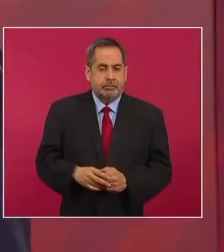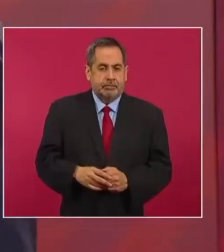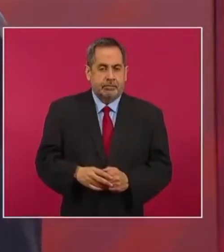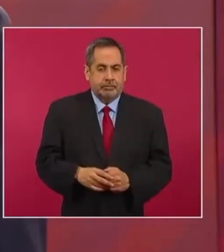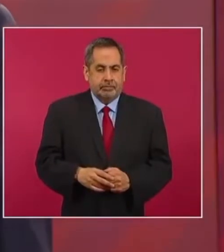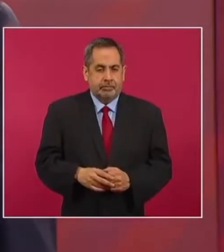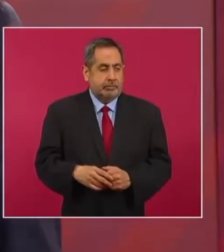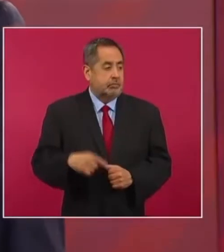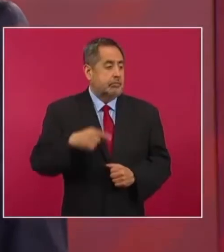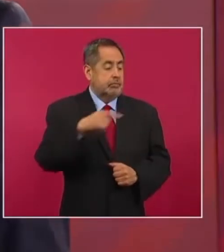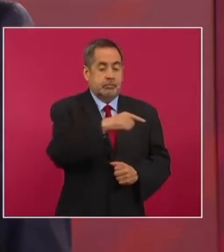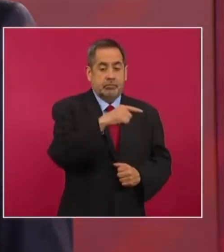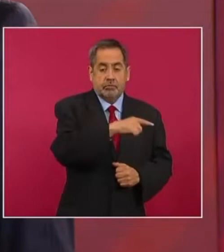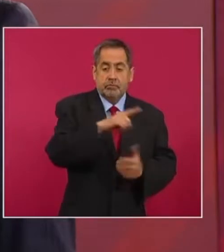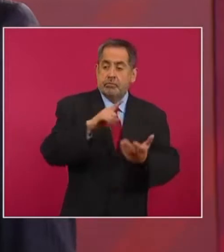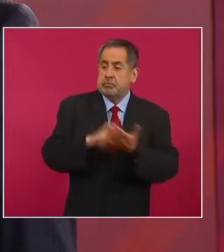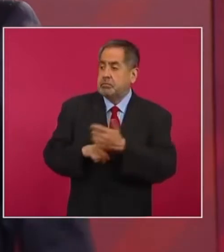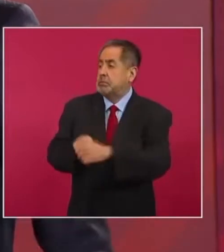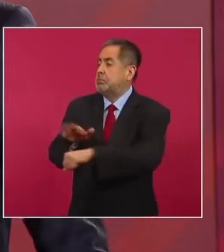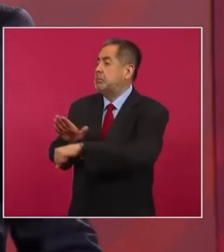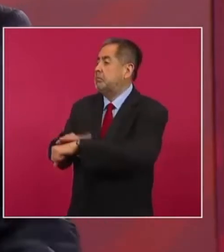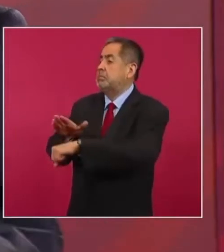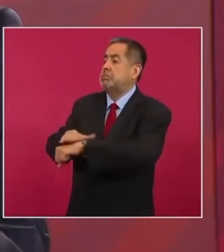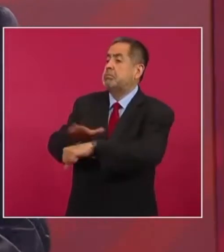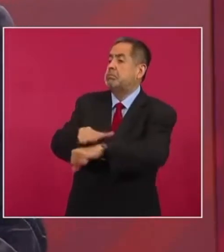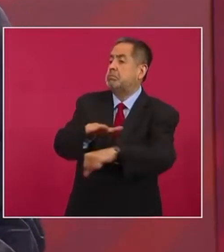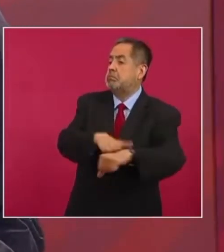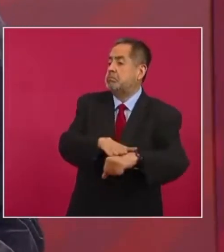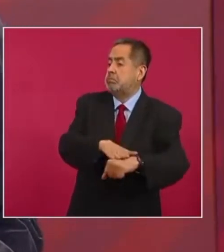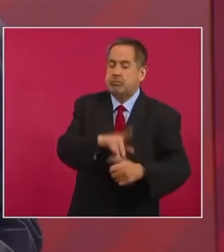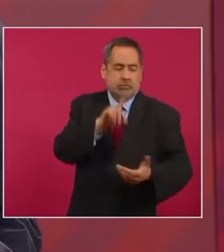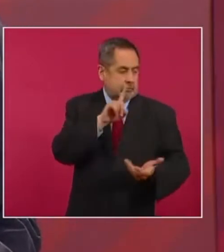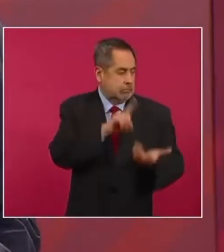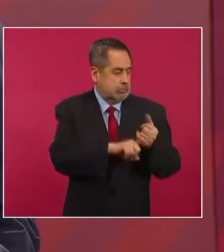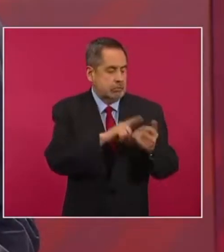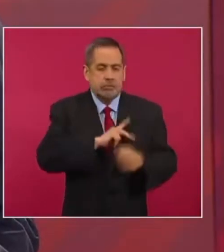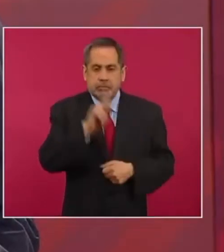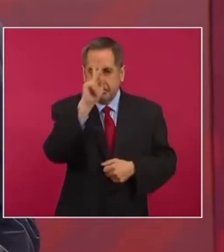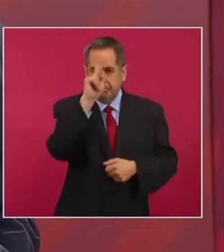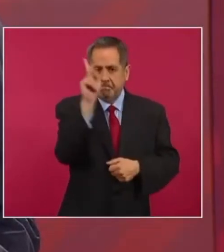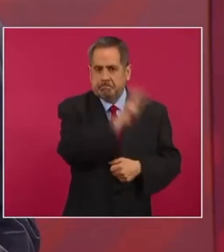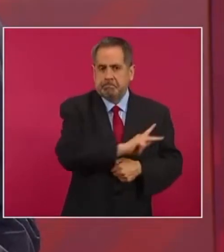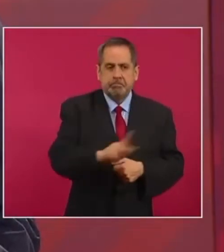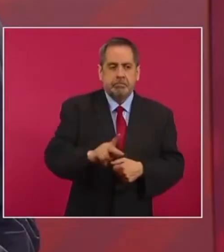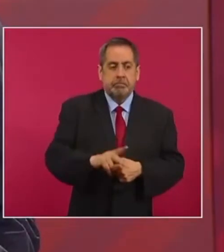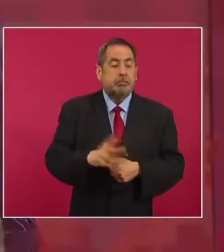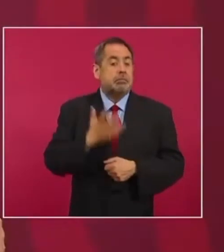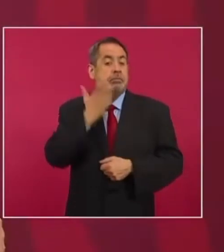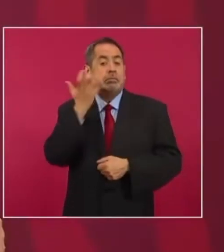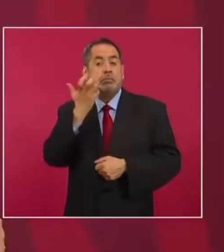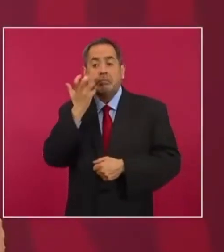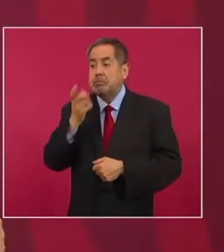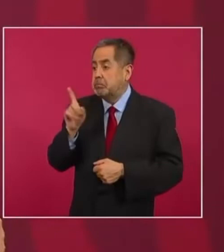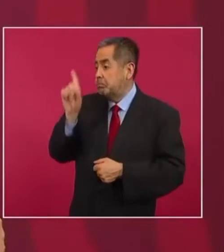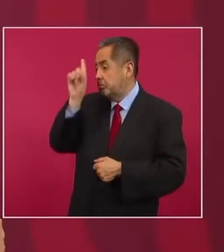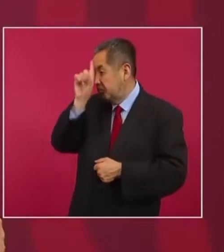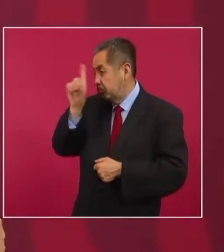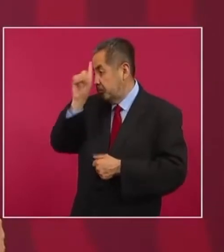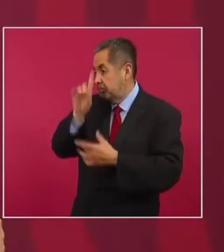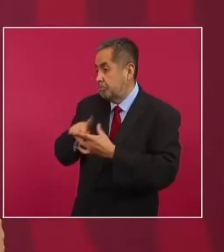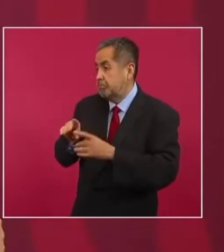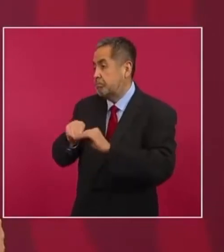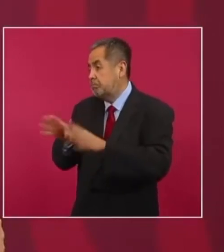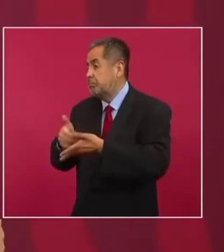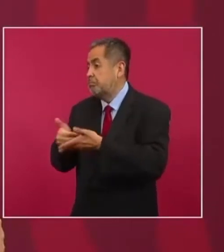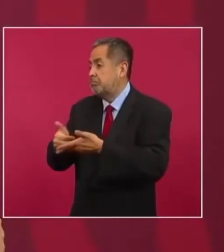candil de la calle, de oscuridad de la casa. López Obrador señaló que Anthony Blinken está